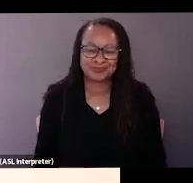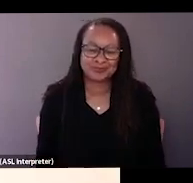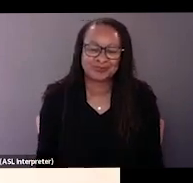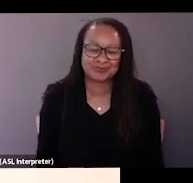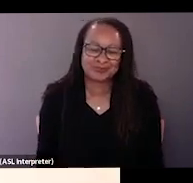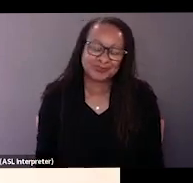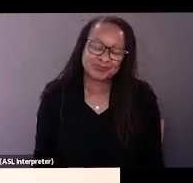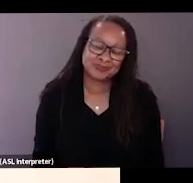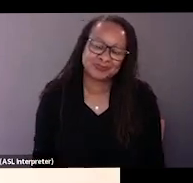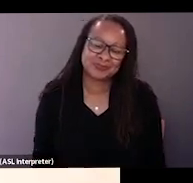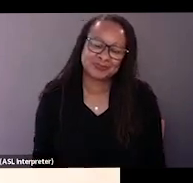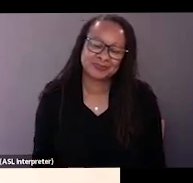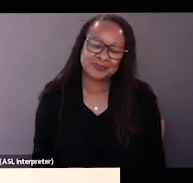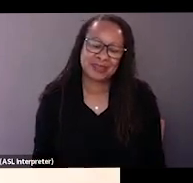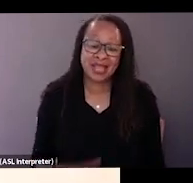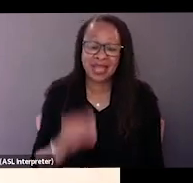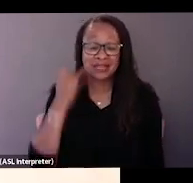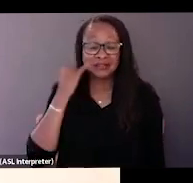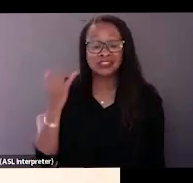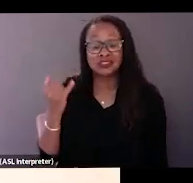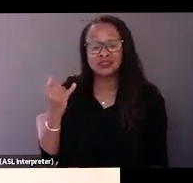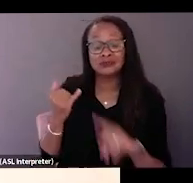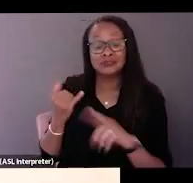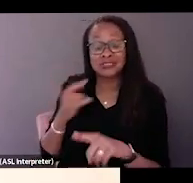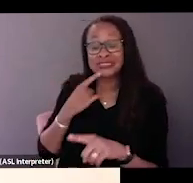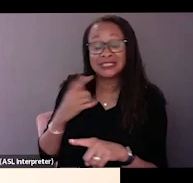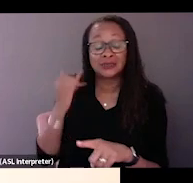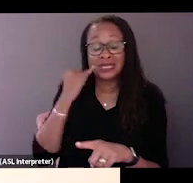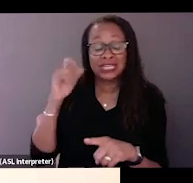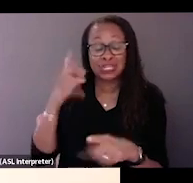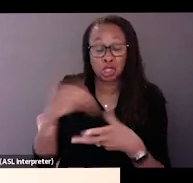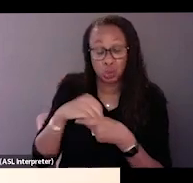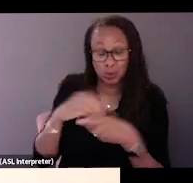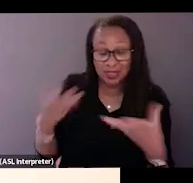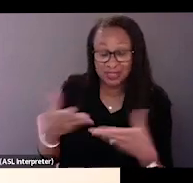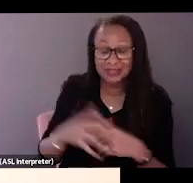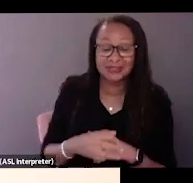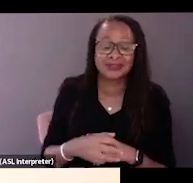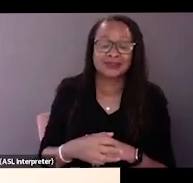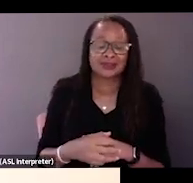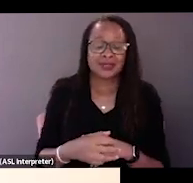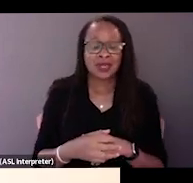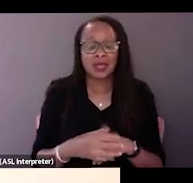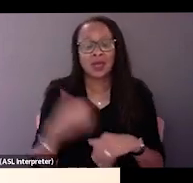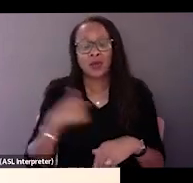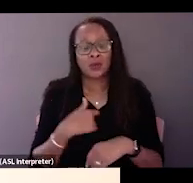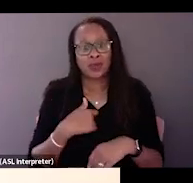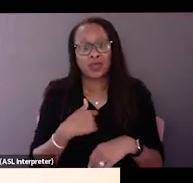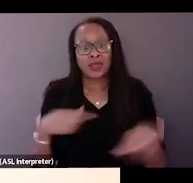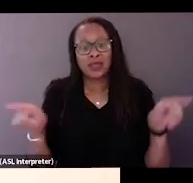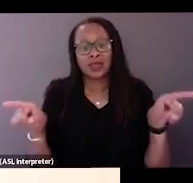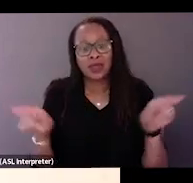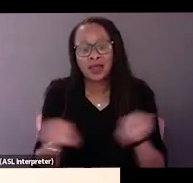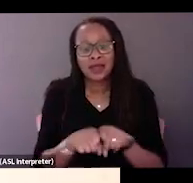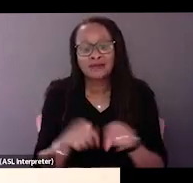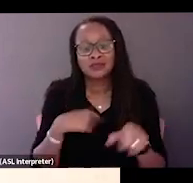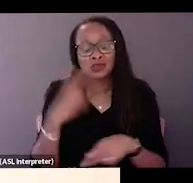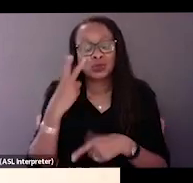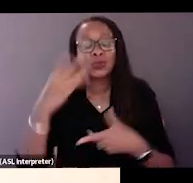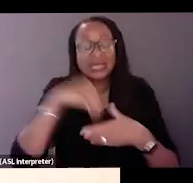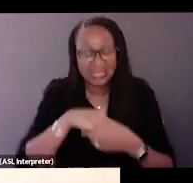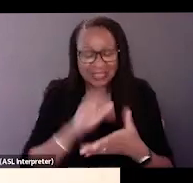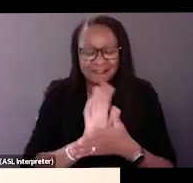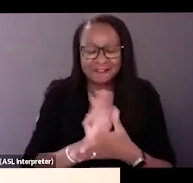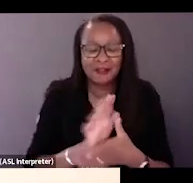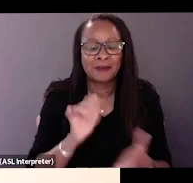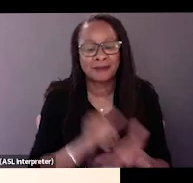respecto al movimiento y a estas frases, es muy interesante porque son dos frases muy diferentes, pero que